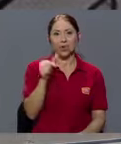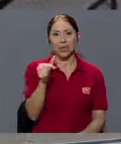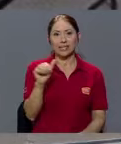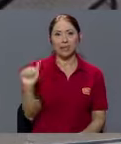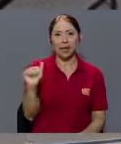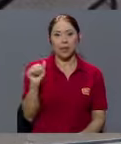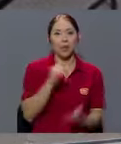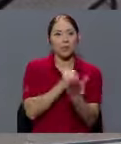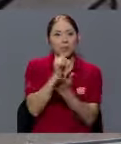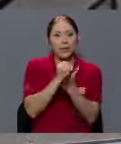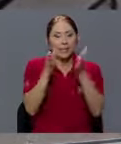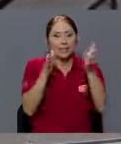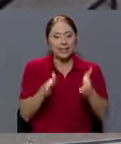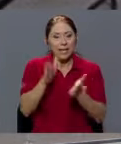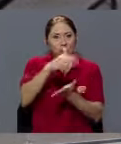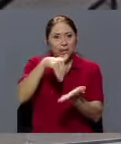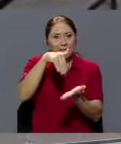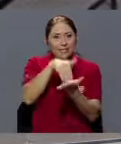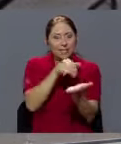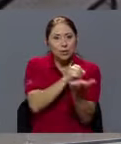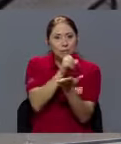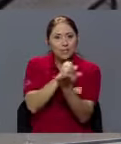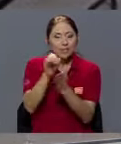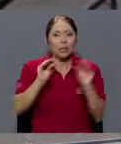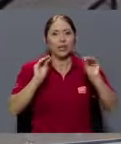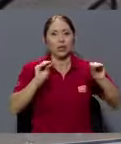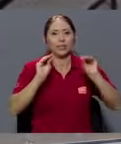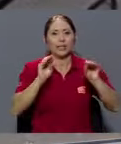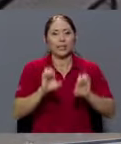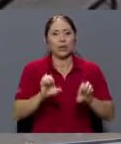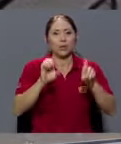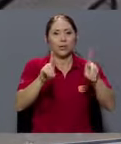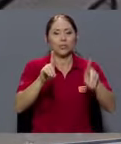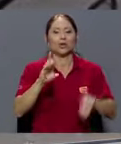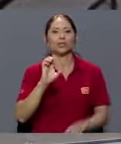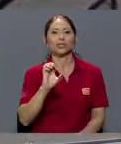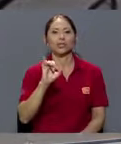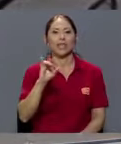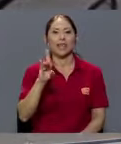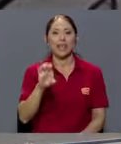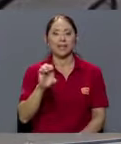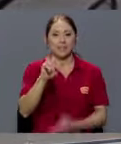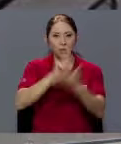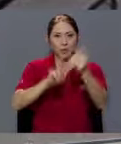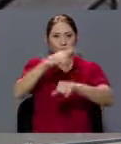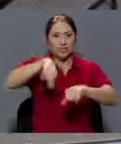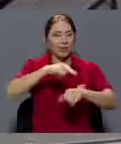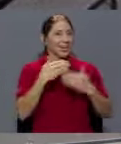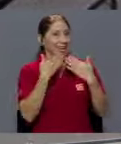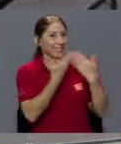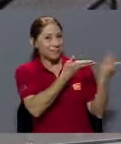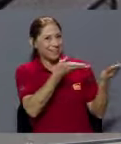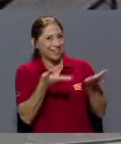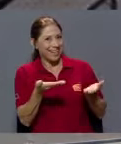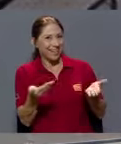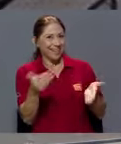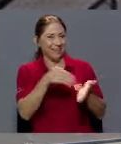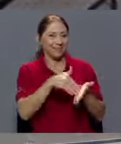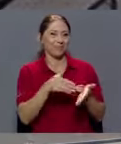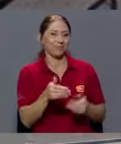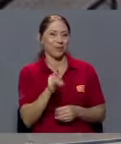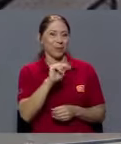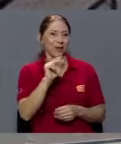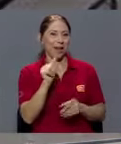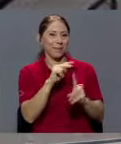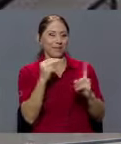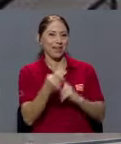González Alvarado, quien es investigador del Centro de Investigación y Docencia en Educación CIDE de la Universidad Nacional. Gracias, don Francisco, por